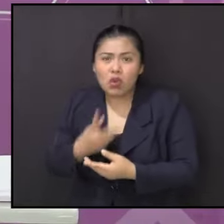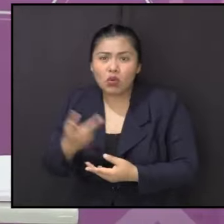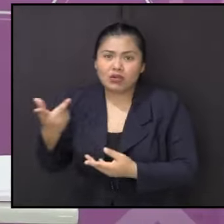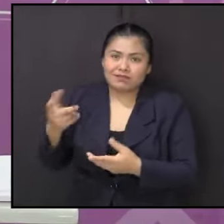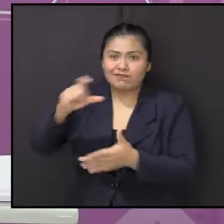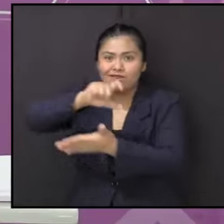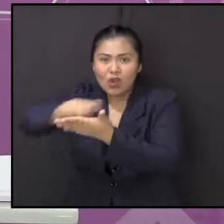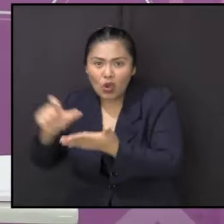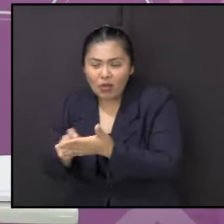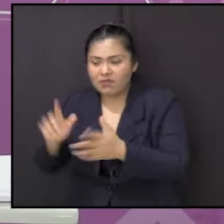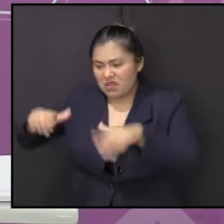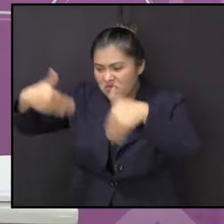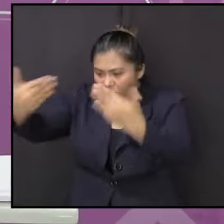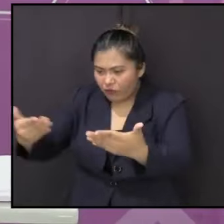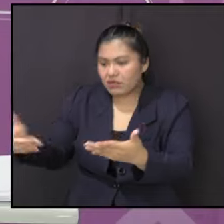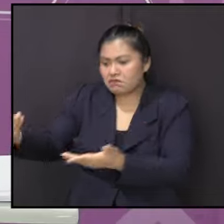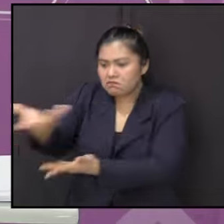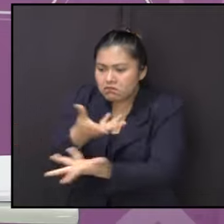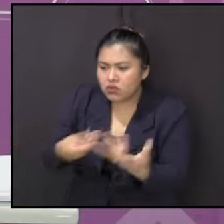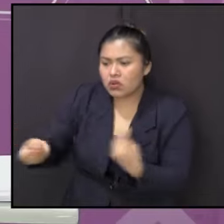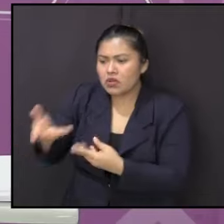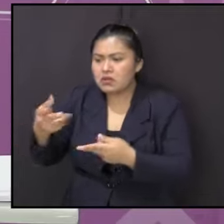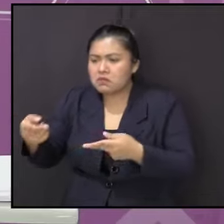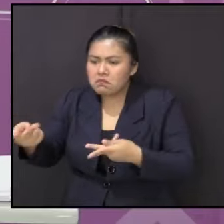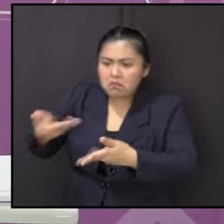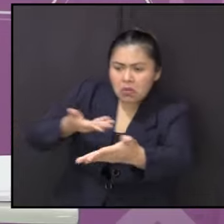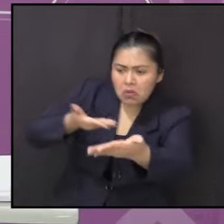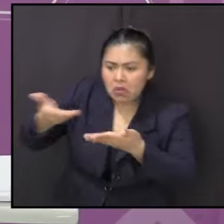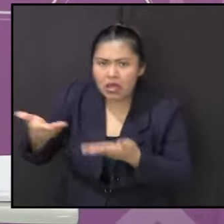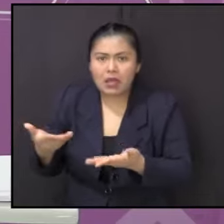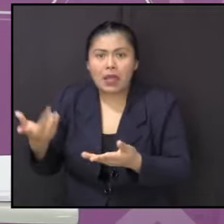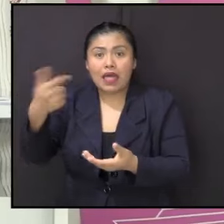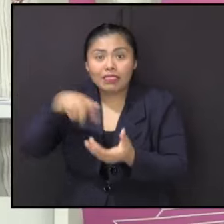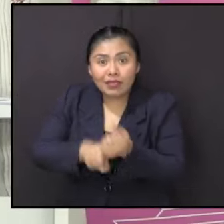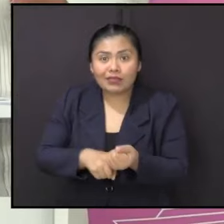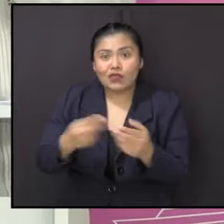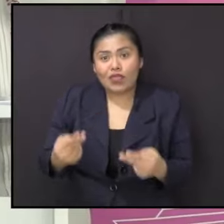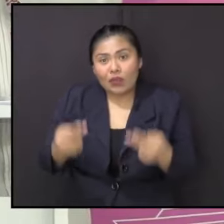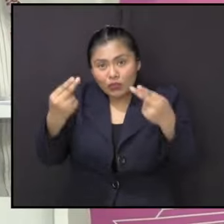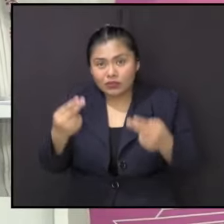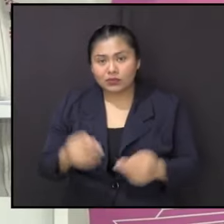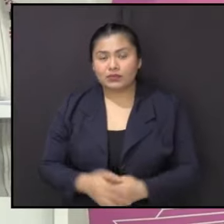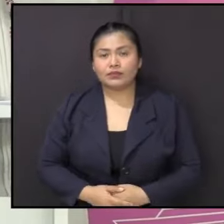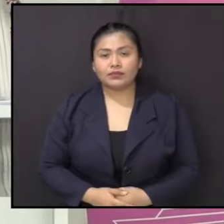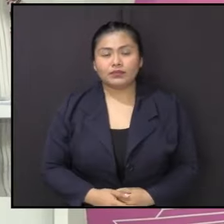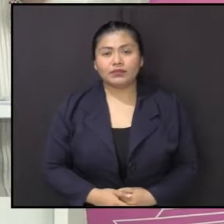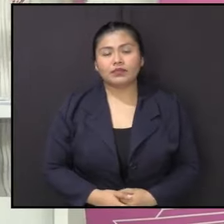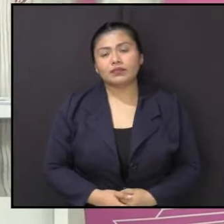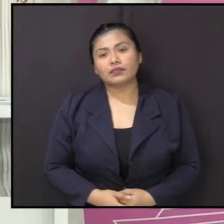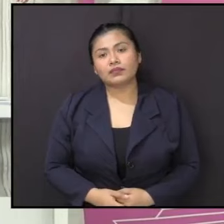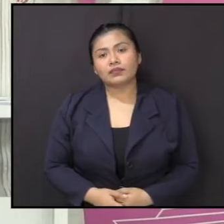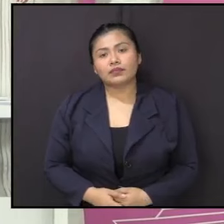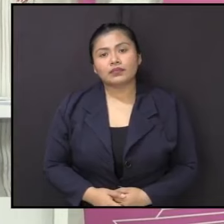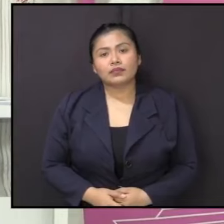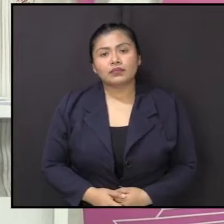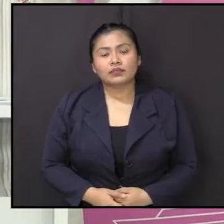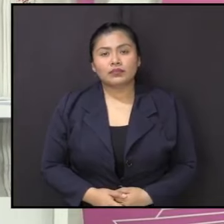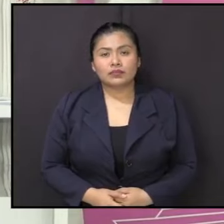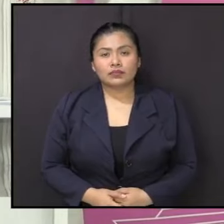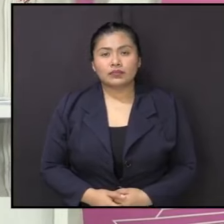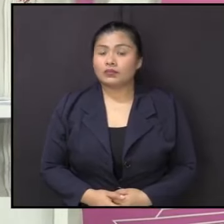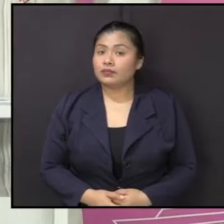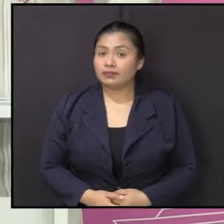sector público con objeto de vincularlas al mercado interno. Muchas gracias, candidata. Les reiteramos en general a todas que no pueden